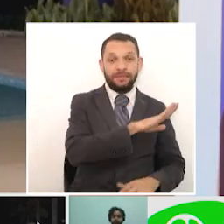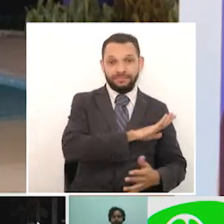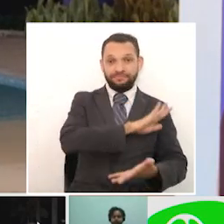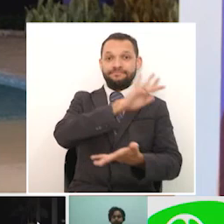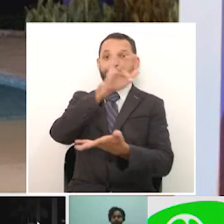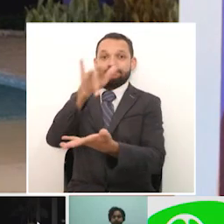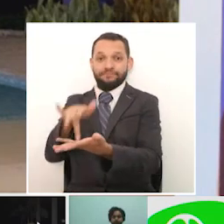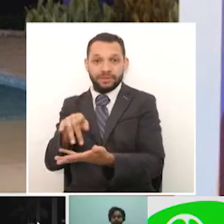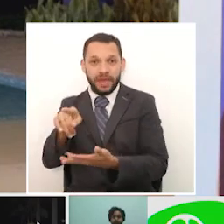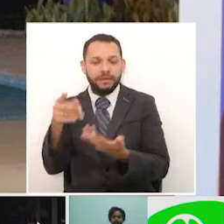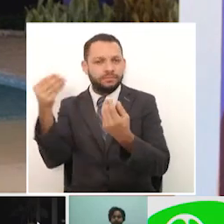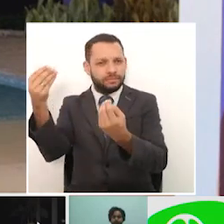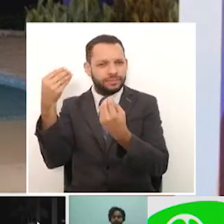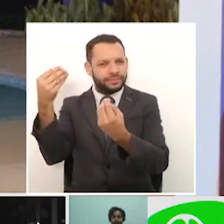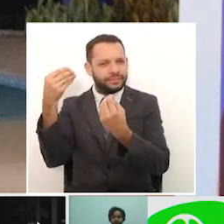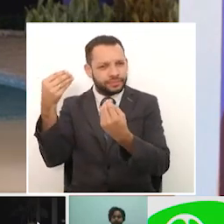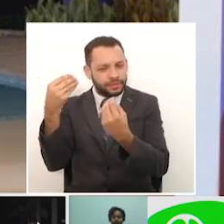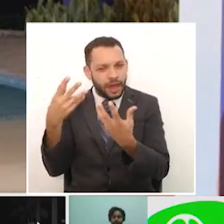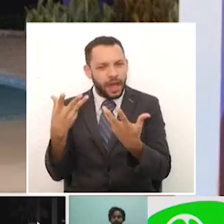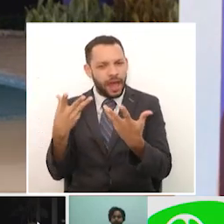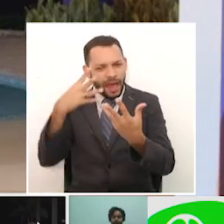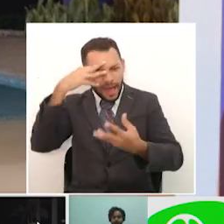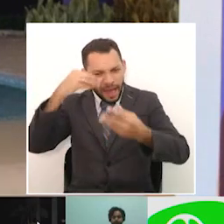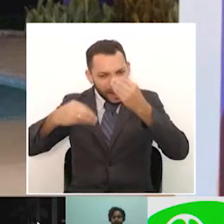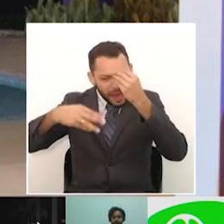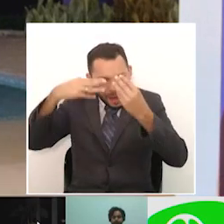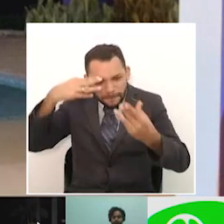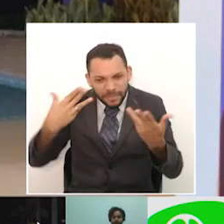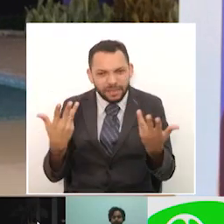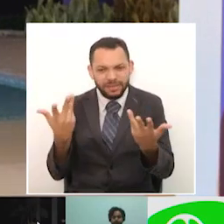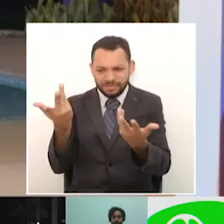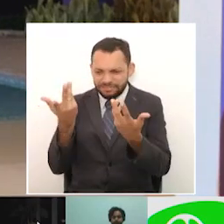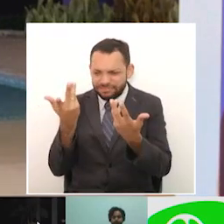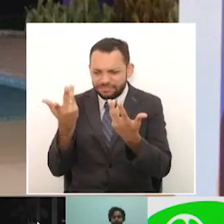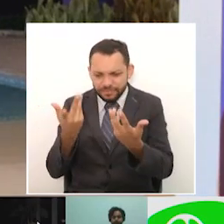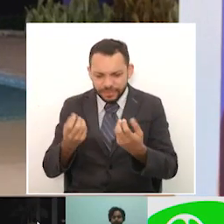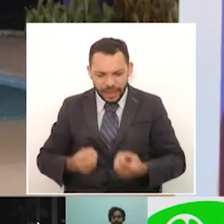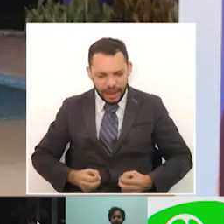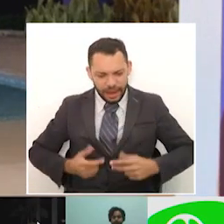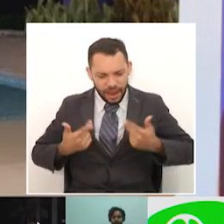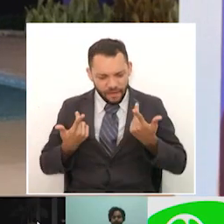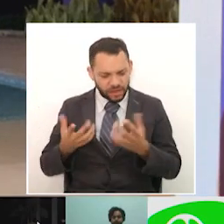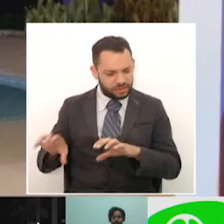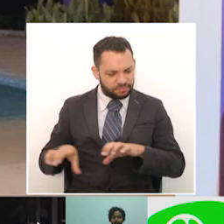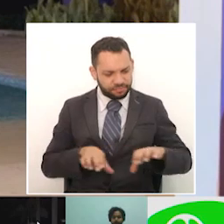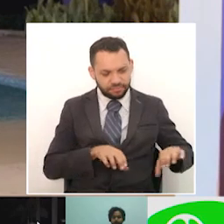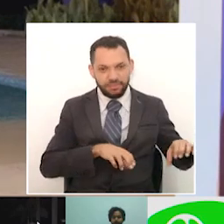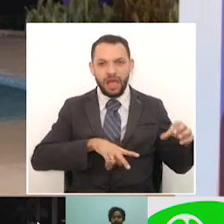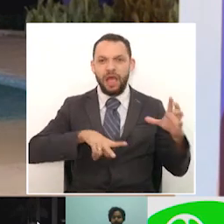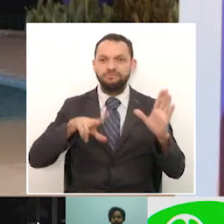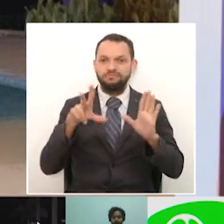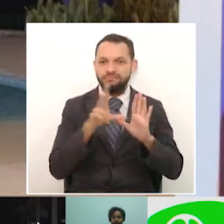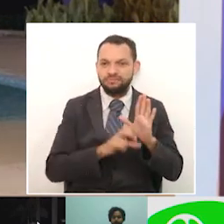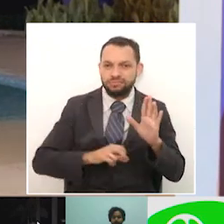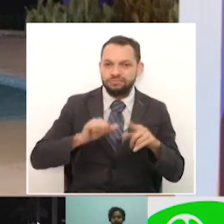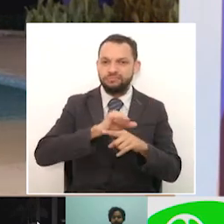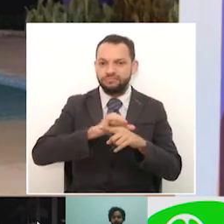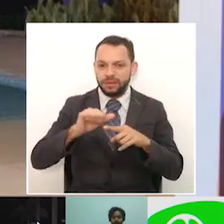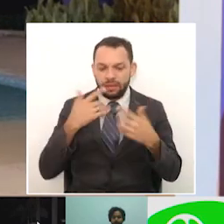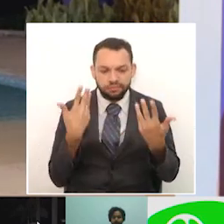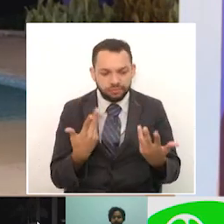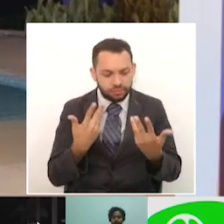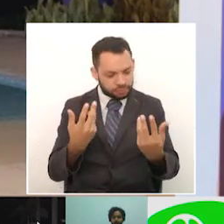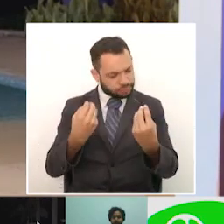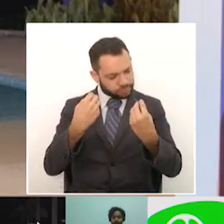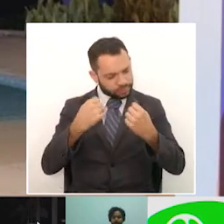ashram, que es un lugar donde reciben, bueno, enseñanzas tanto teóricas como prácticas acerca del yoga y una